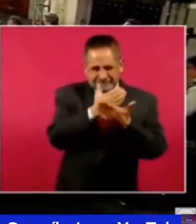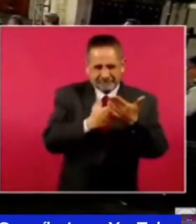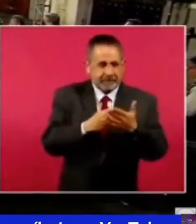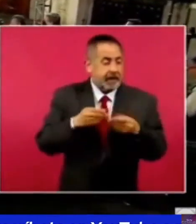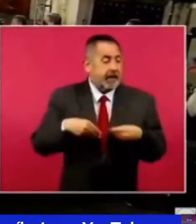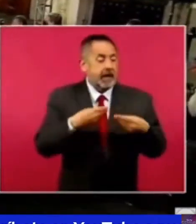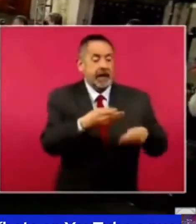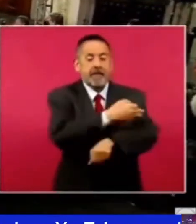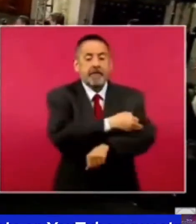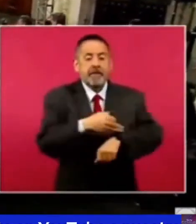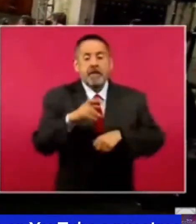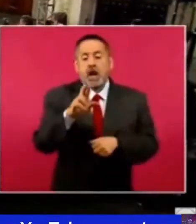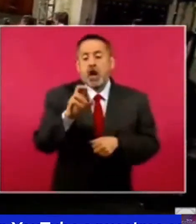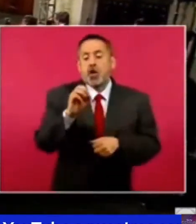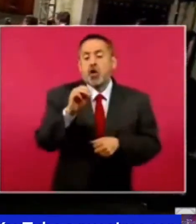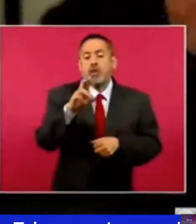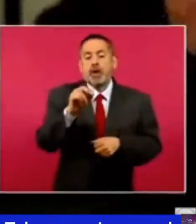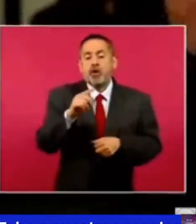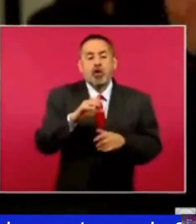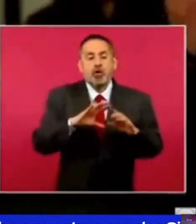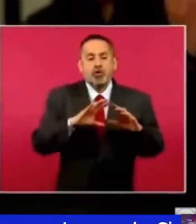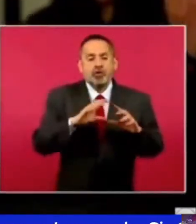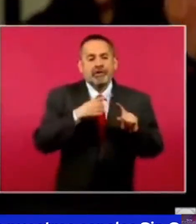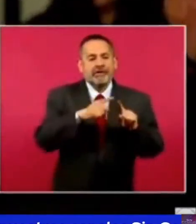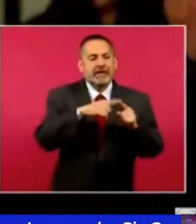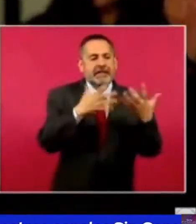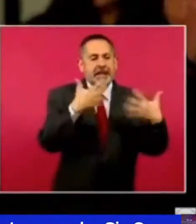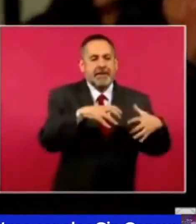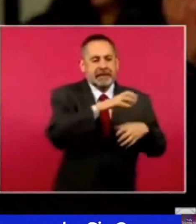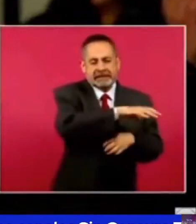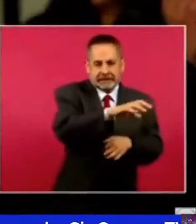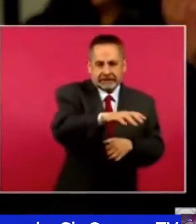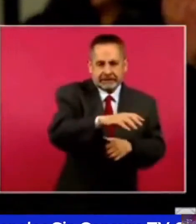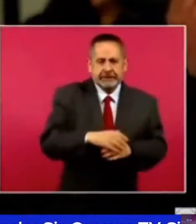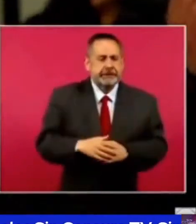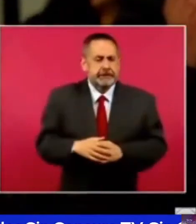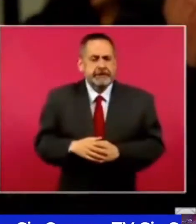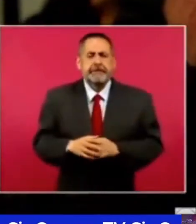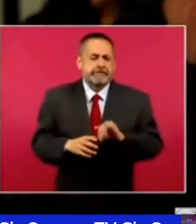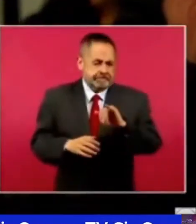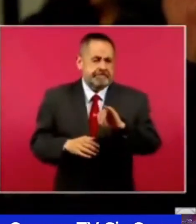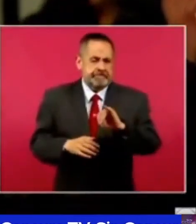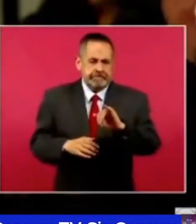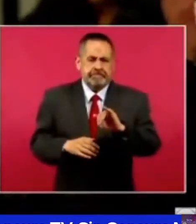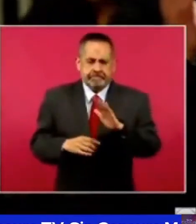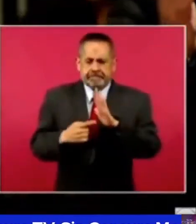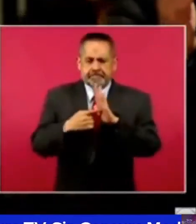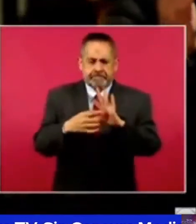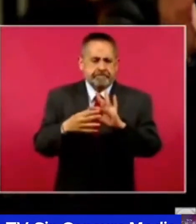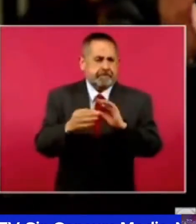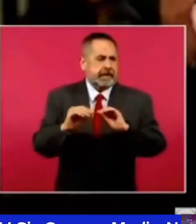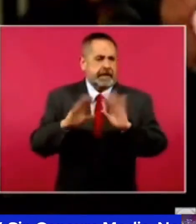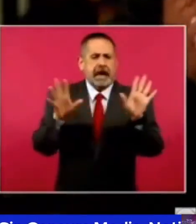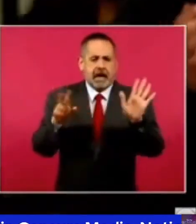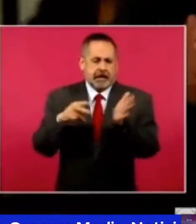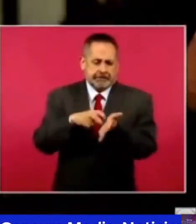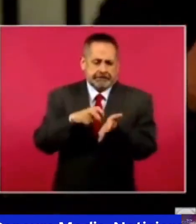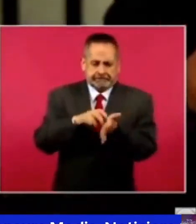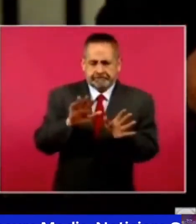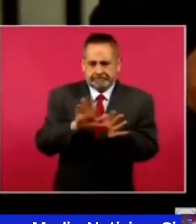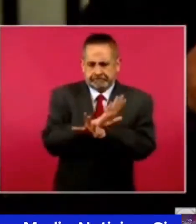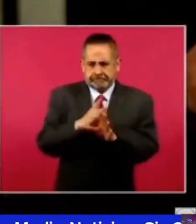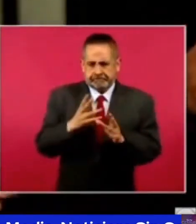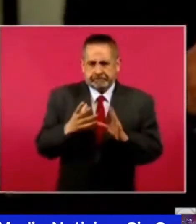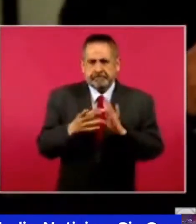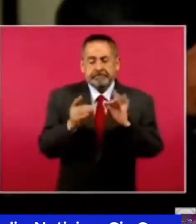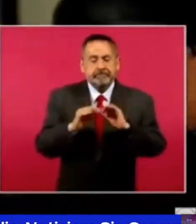de la familia Romero por un conglomerado de varias empresas. Si bien sí se hizo esta aclaración, esta corrección del tema del monto, que se trató de